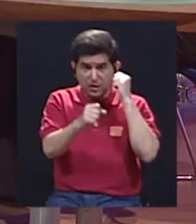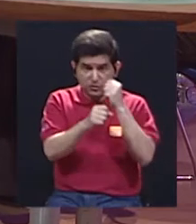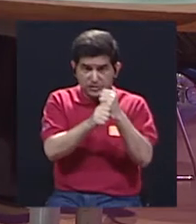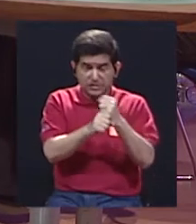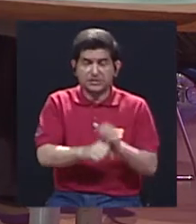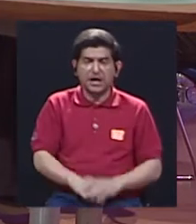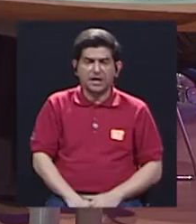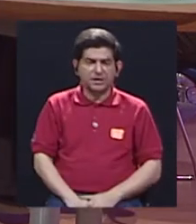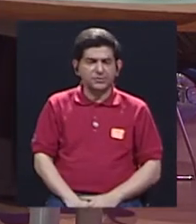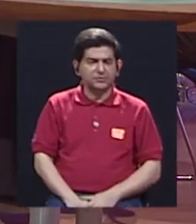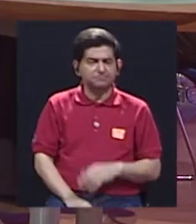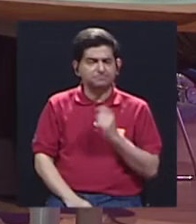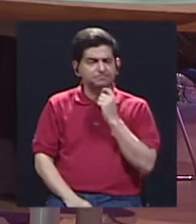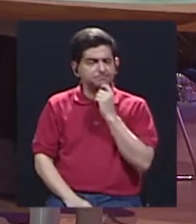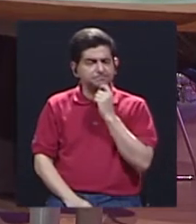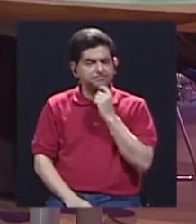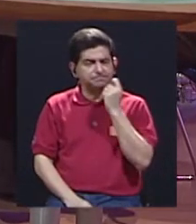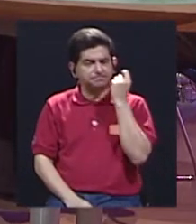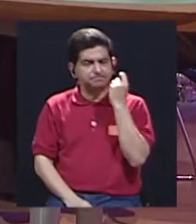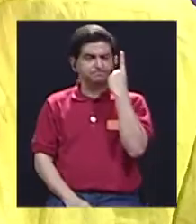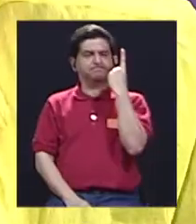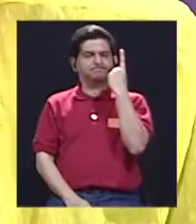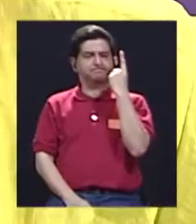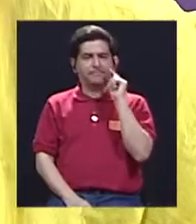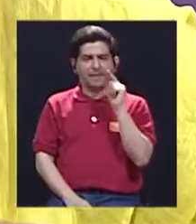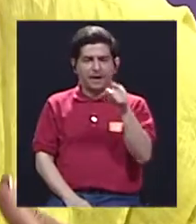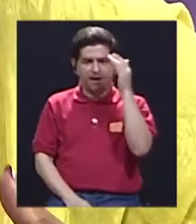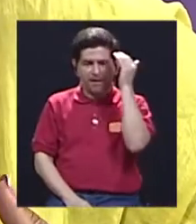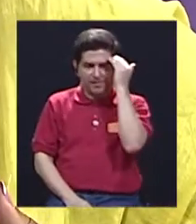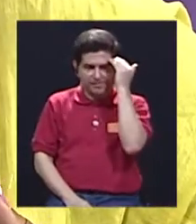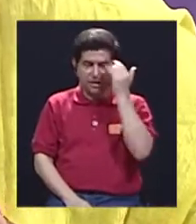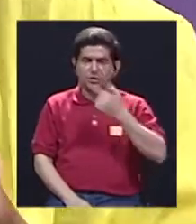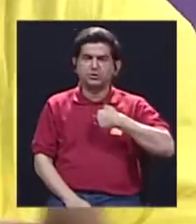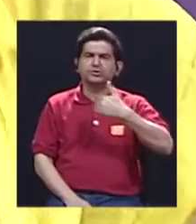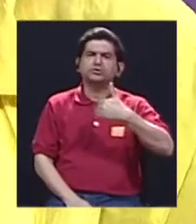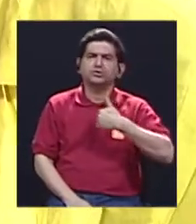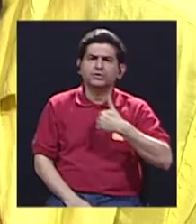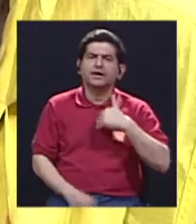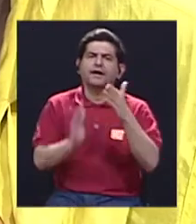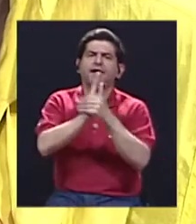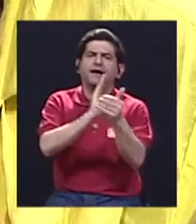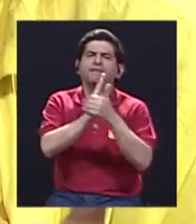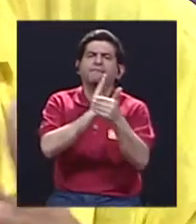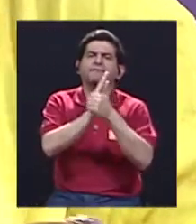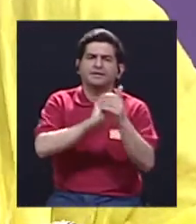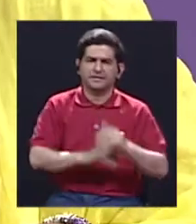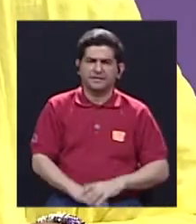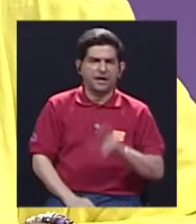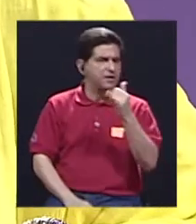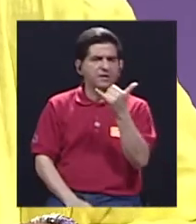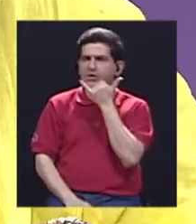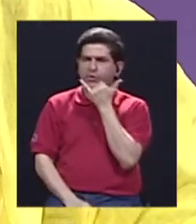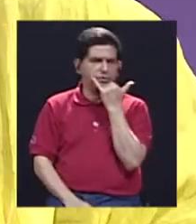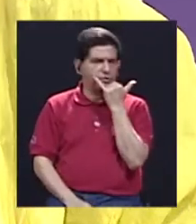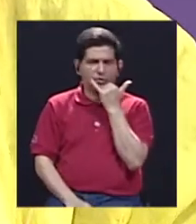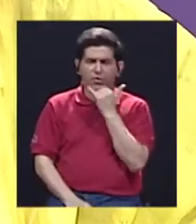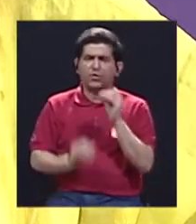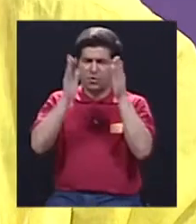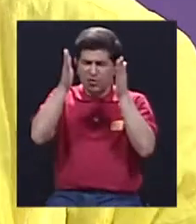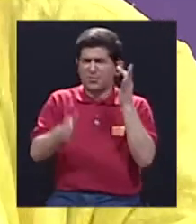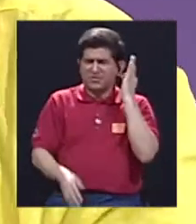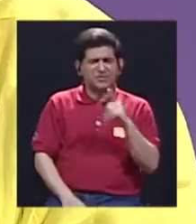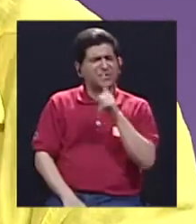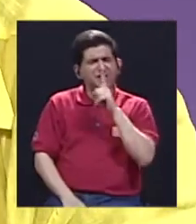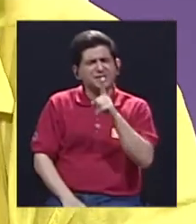ella me hizo caer en cuenta de que lo que yo tenía el un don no un defecto que muchas maestras